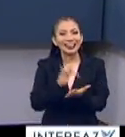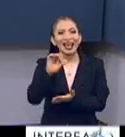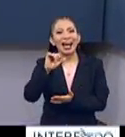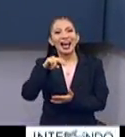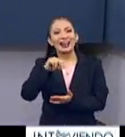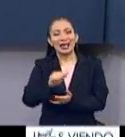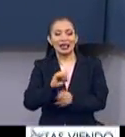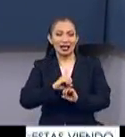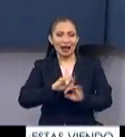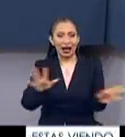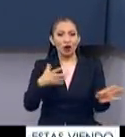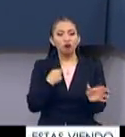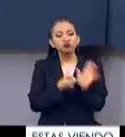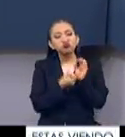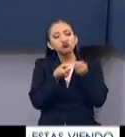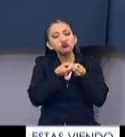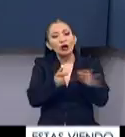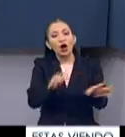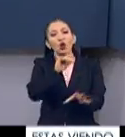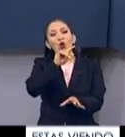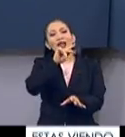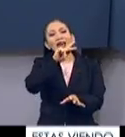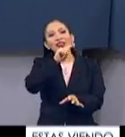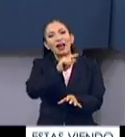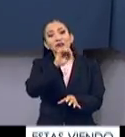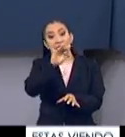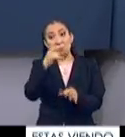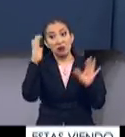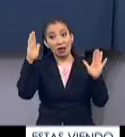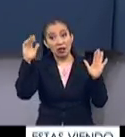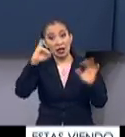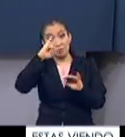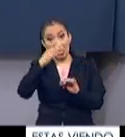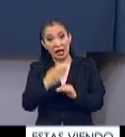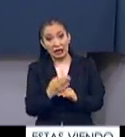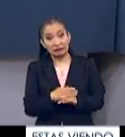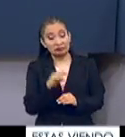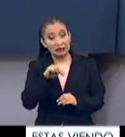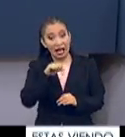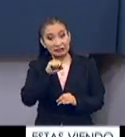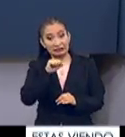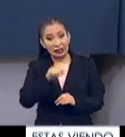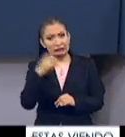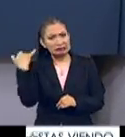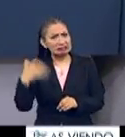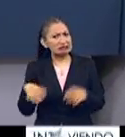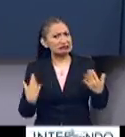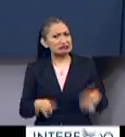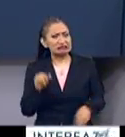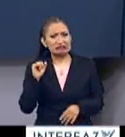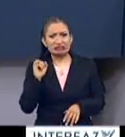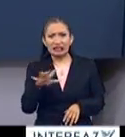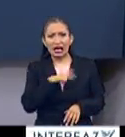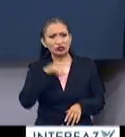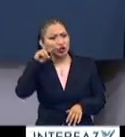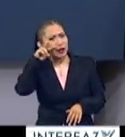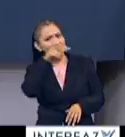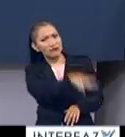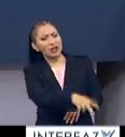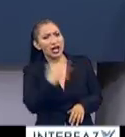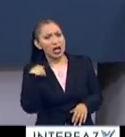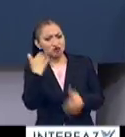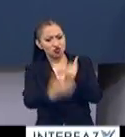gracias, Ana Cris, y por supuesto compartirlo con Julieta Fierro. Julieta, pues espectaculares imágenes, la NASA. Sí, verdad. Además, parte de la ciencia. Ahí se ve el